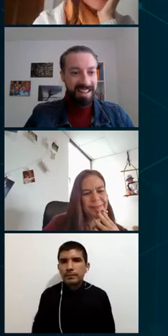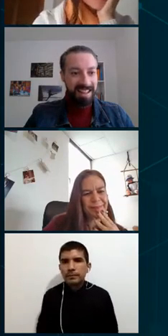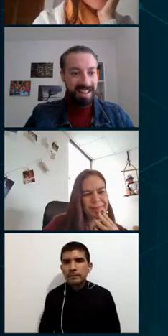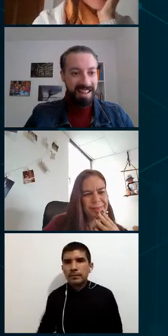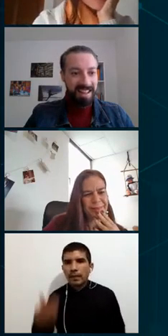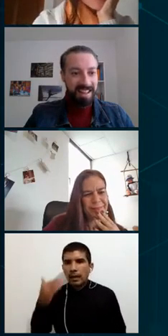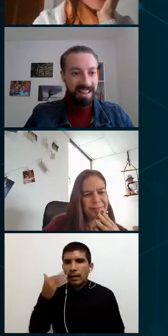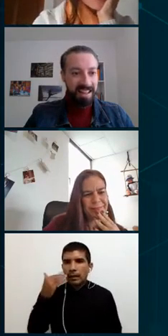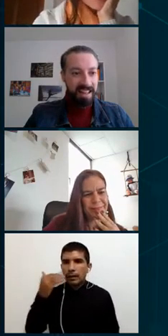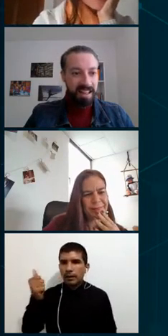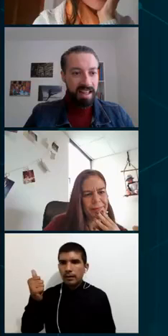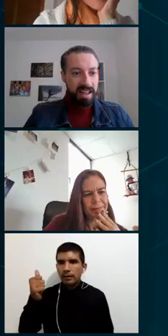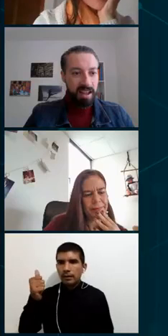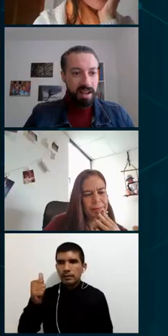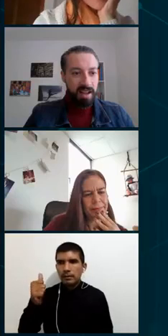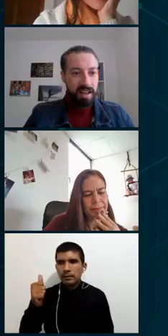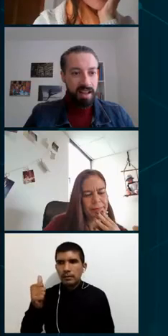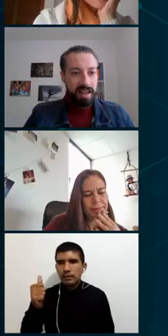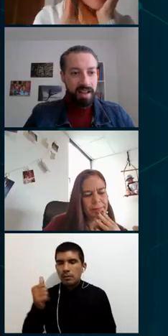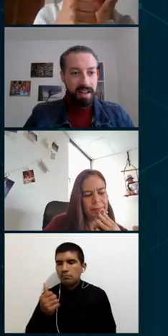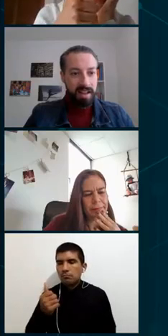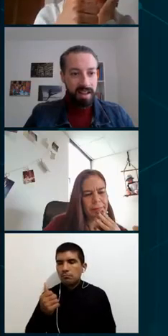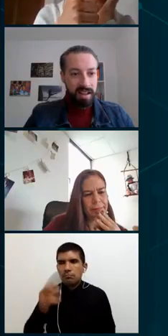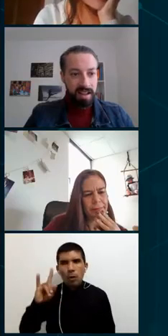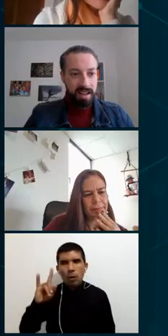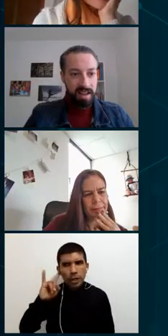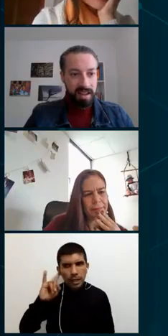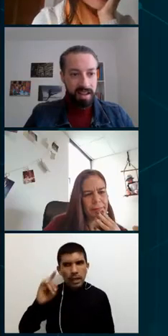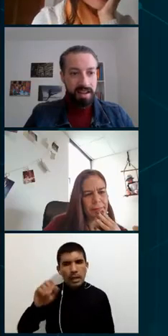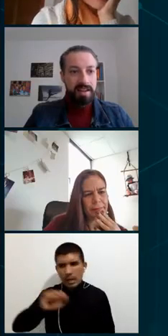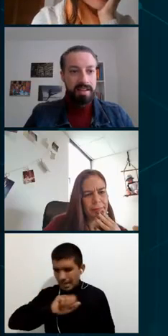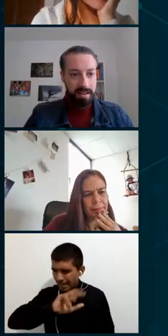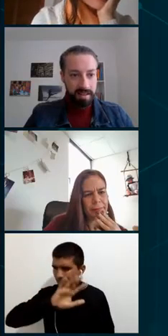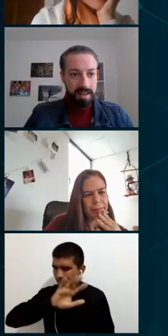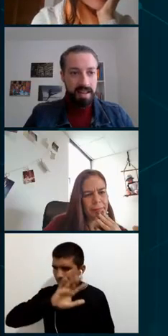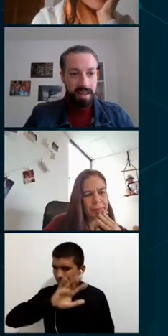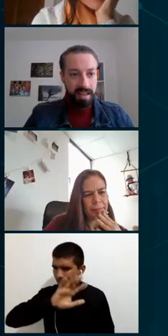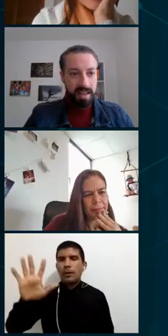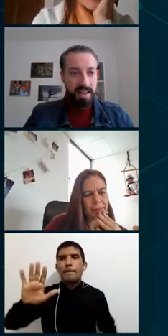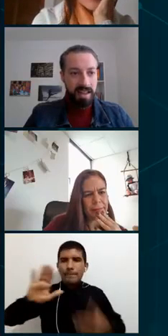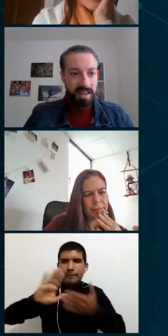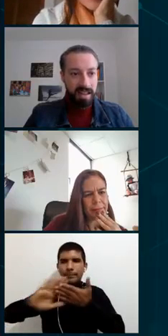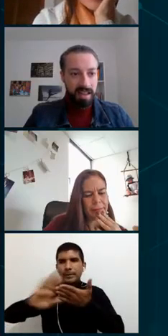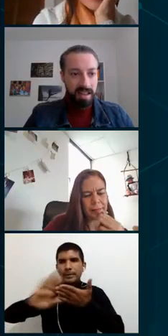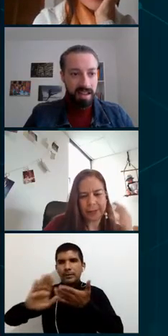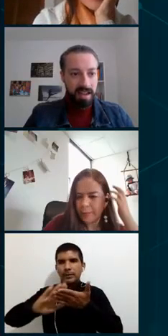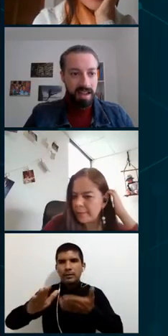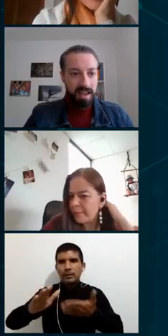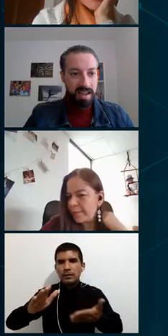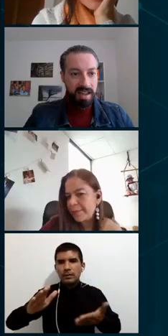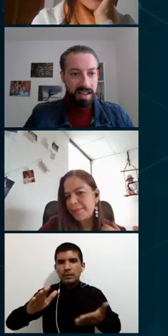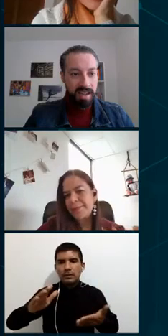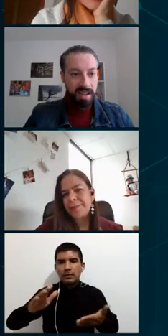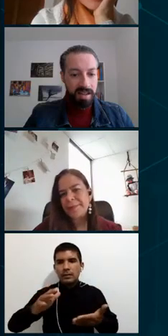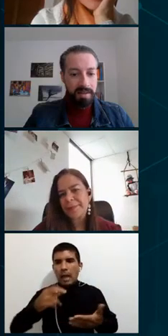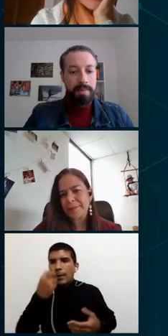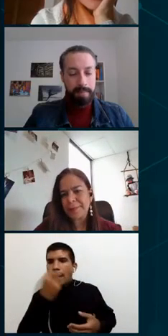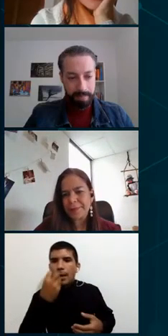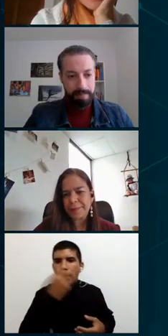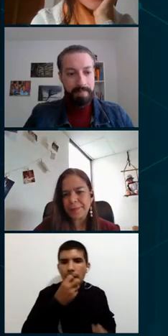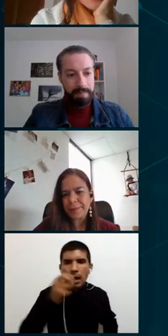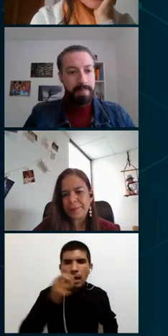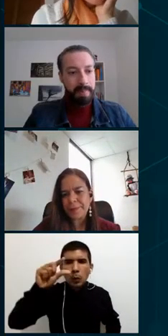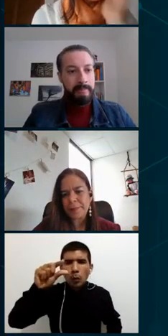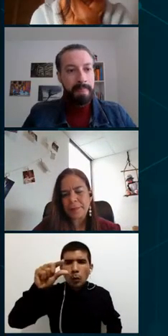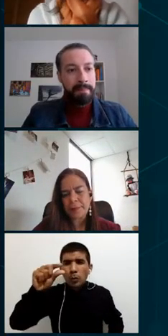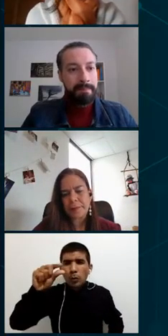Bella. Listo, ahí me disculpan, tuve un problema con mi equipo, cosas tecnológicas que pasan en esta virtualidad, entonces